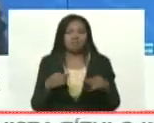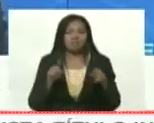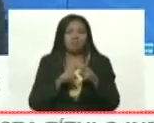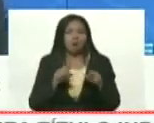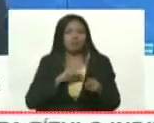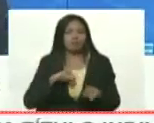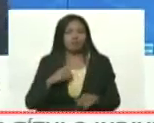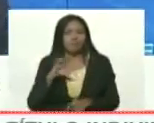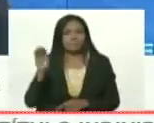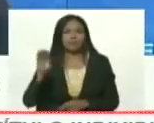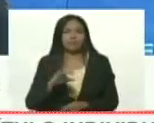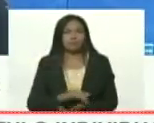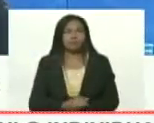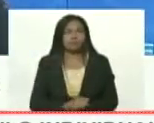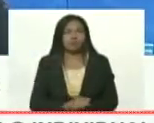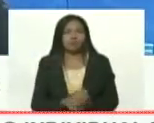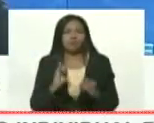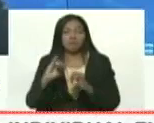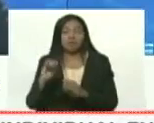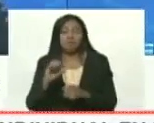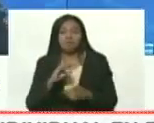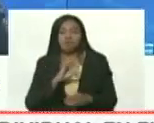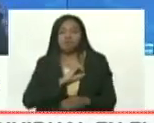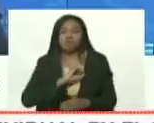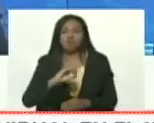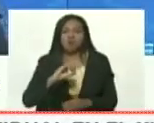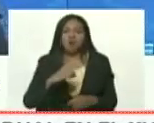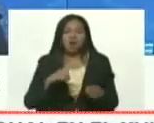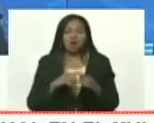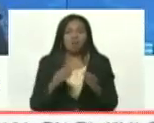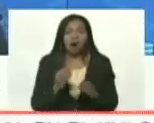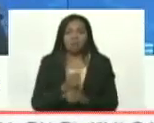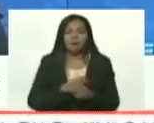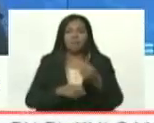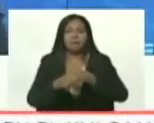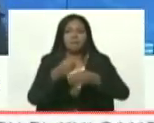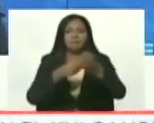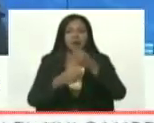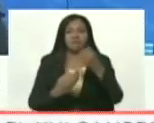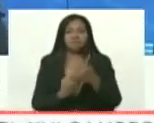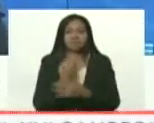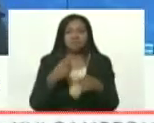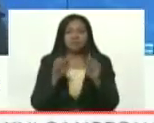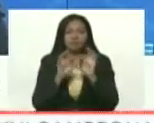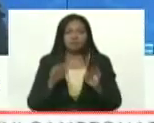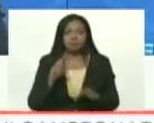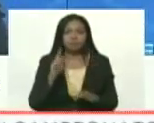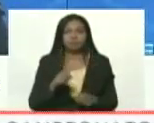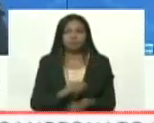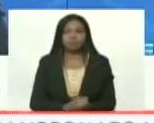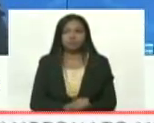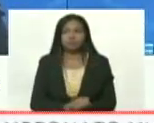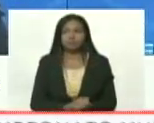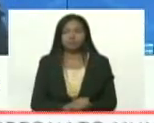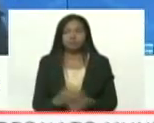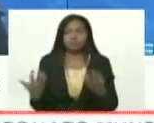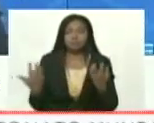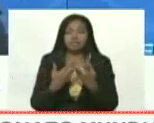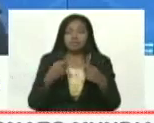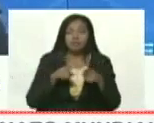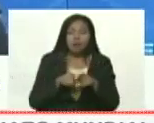país. Ustedes son una columna vertebral fundamental de la base